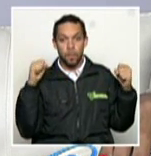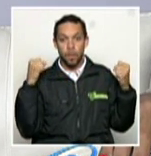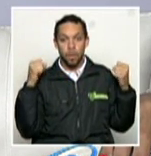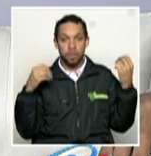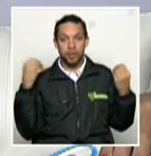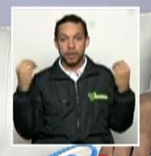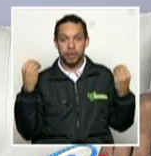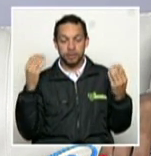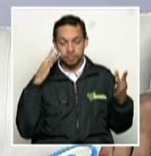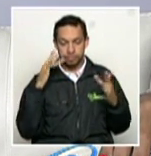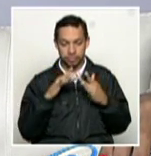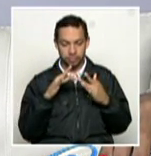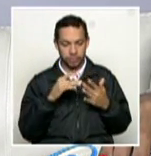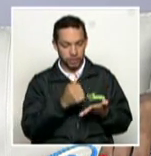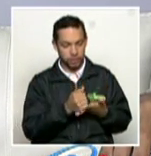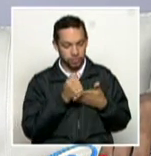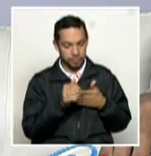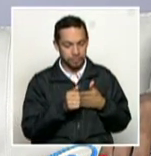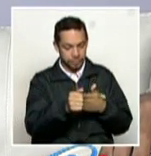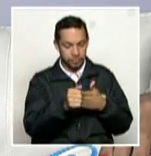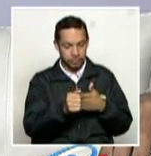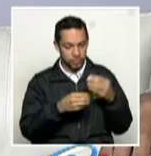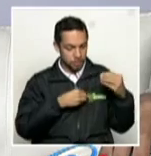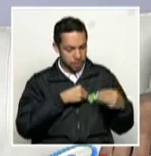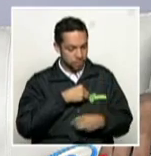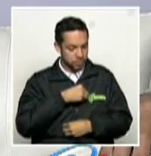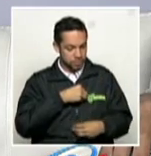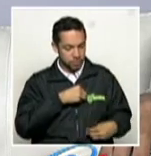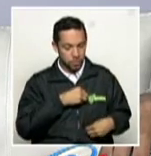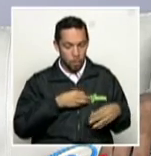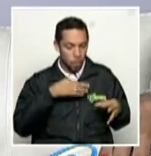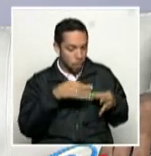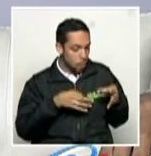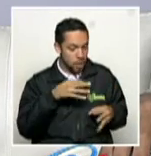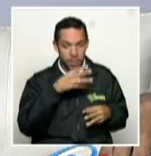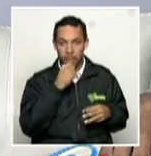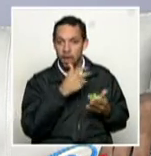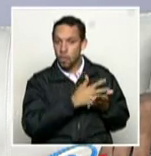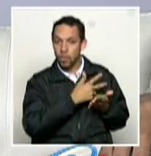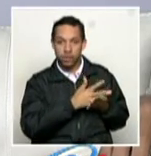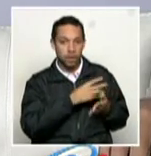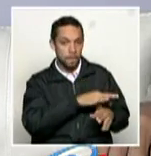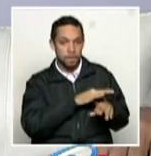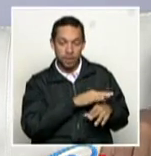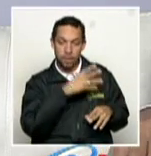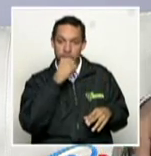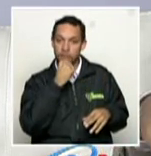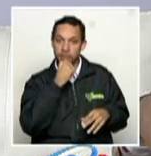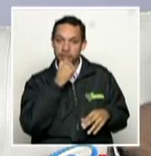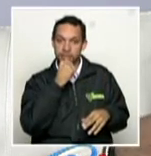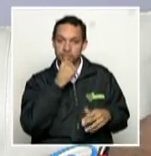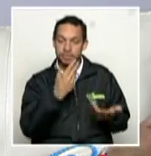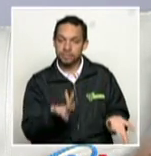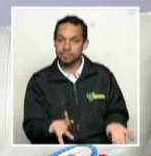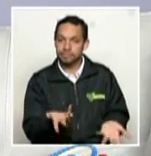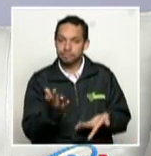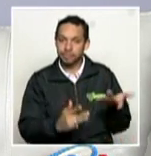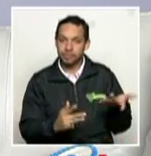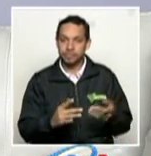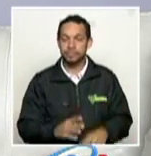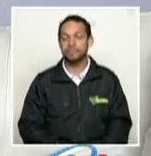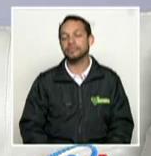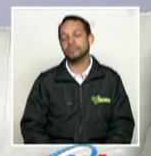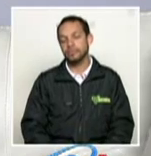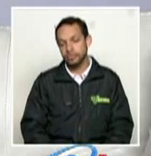sé qué tratamiento se debe hacer o qué cuidados debo de tener, nada. Ok. Y